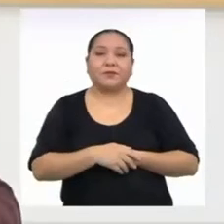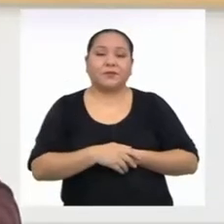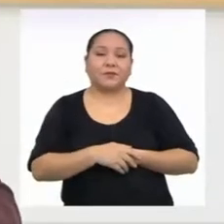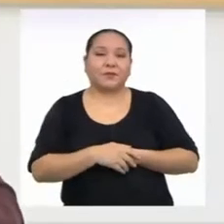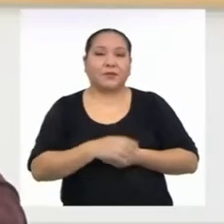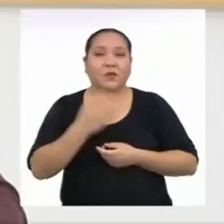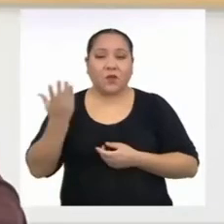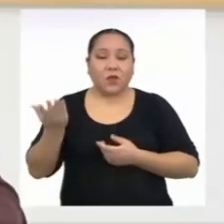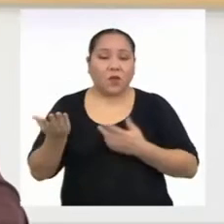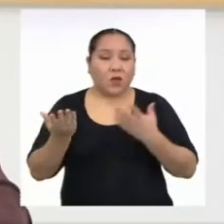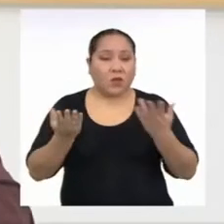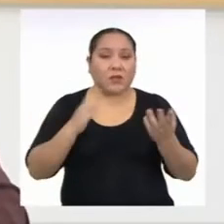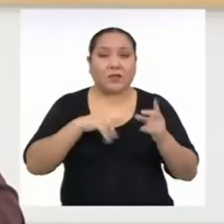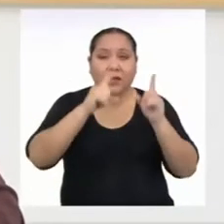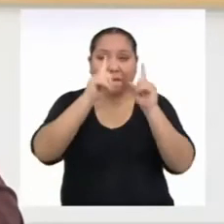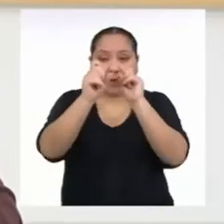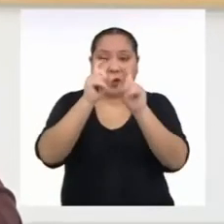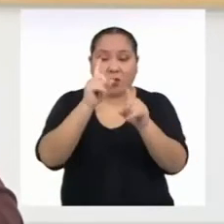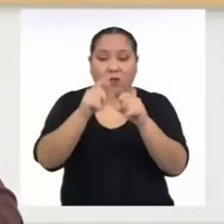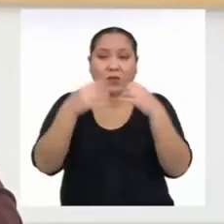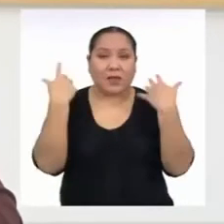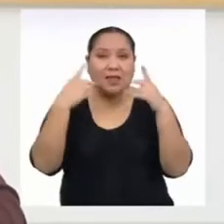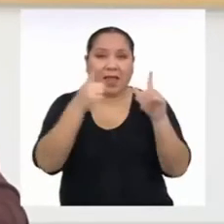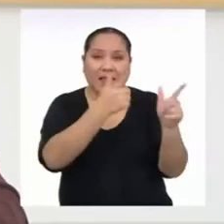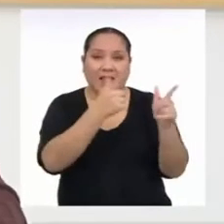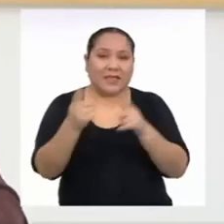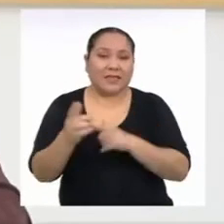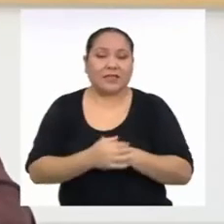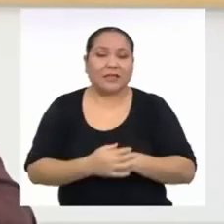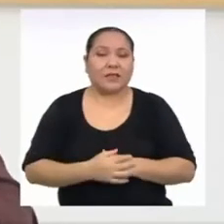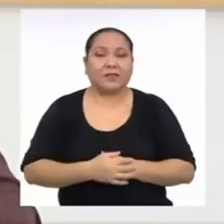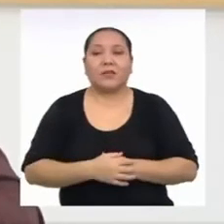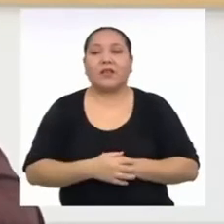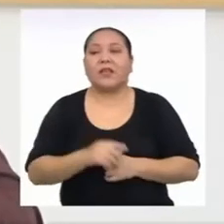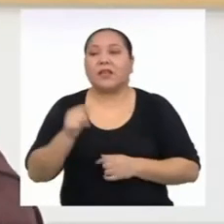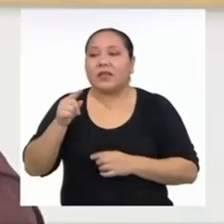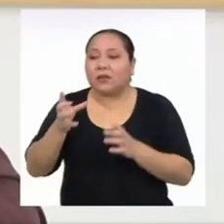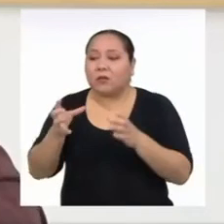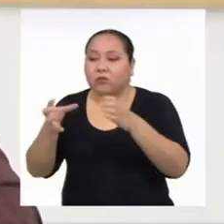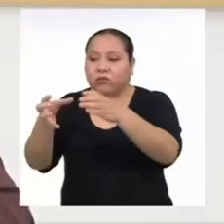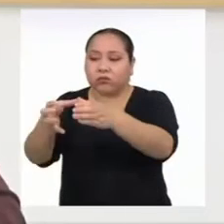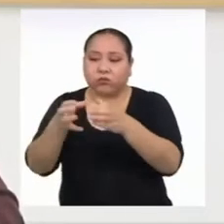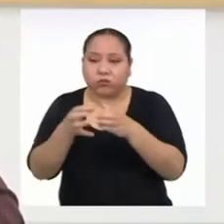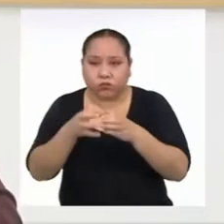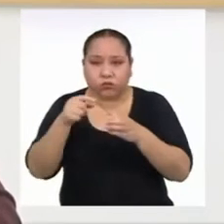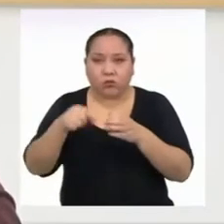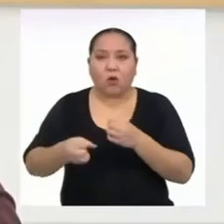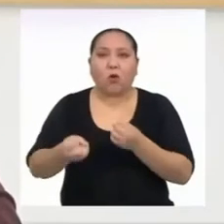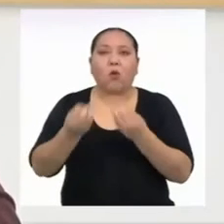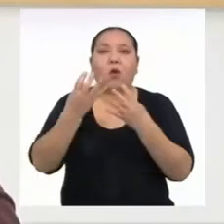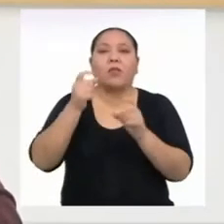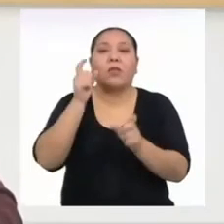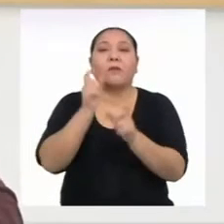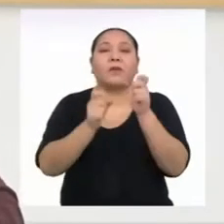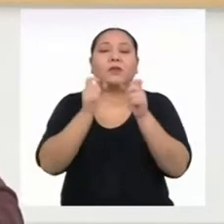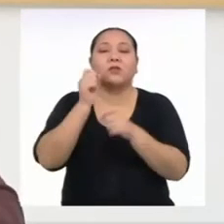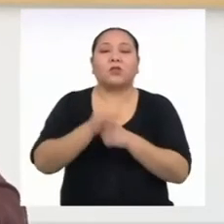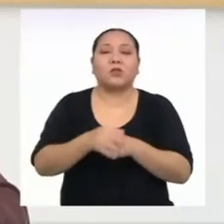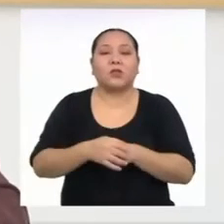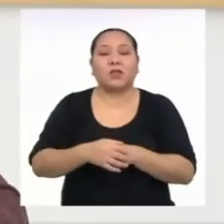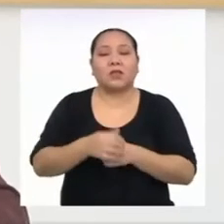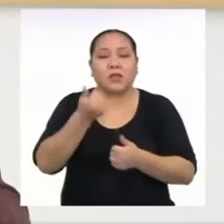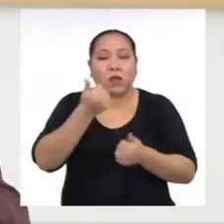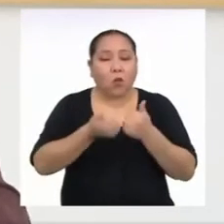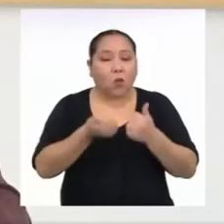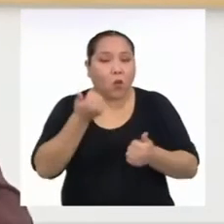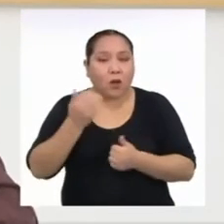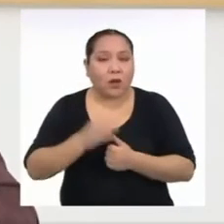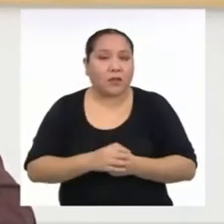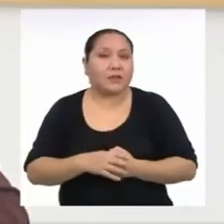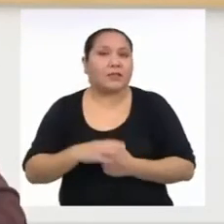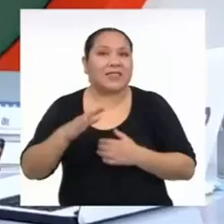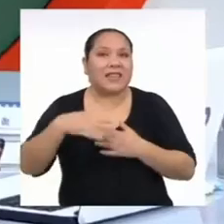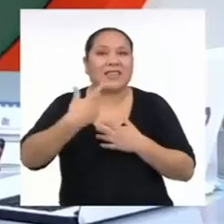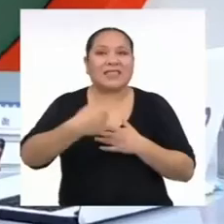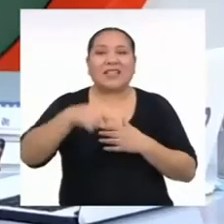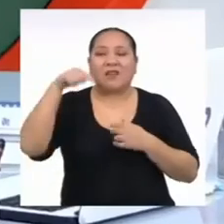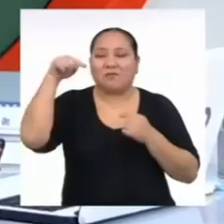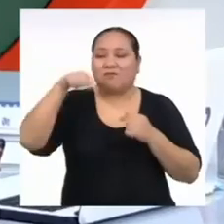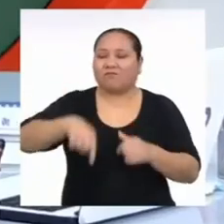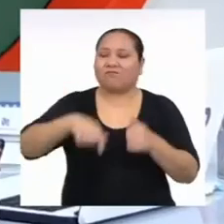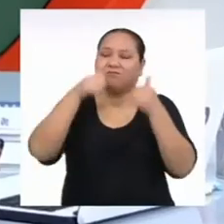Con la encuesta ya estructurada y con el tipo de muestreo a aplicar definido, vas a poder realizar otra excelente